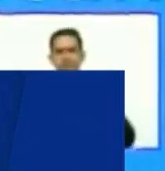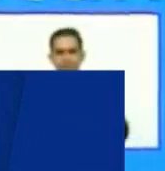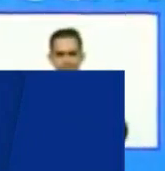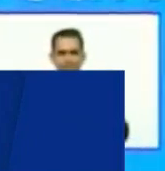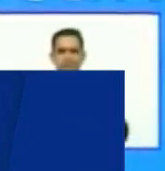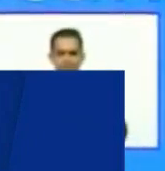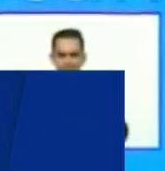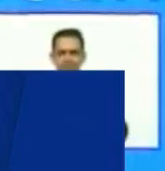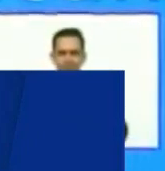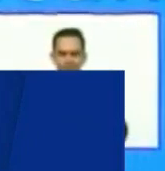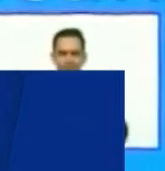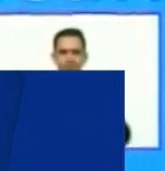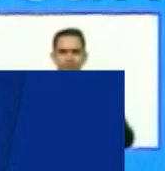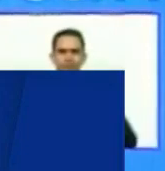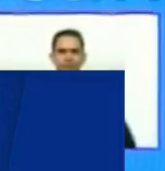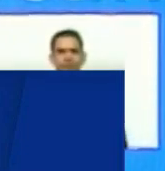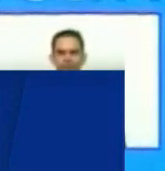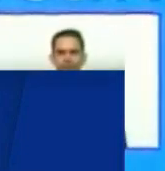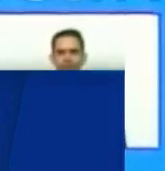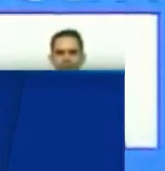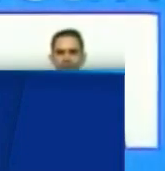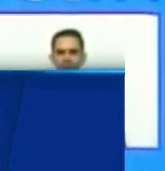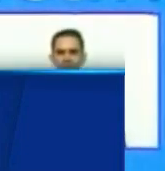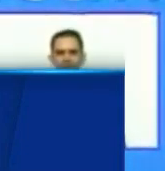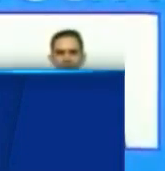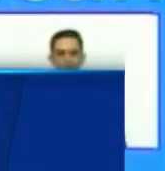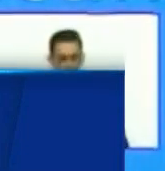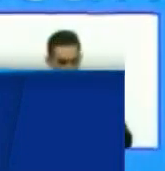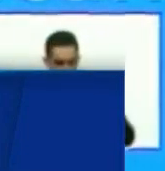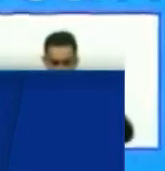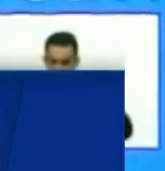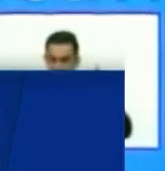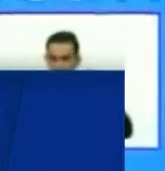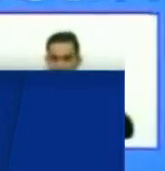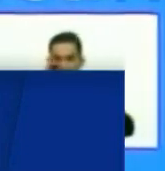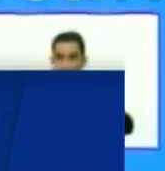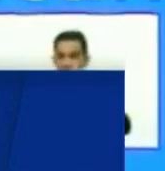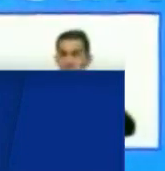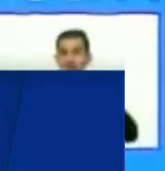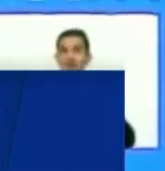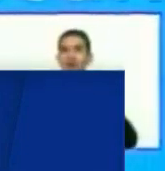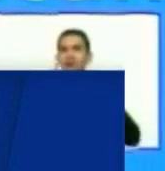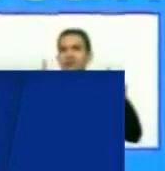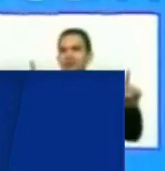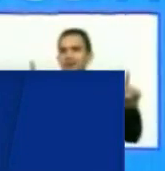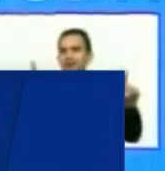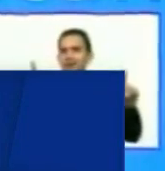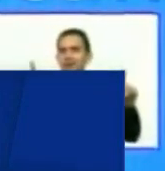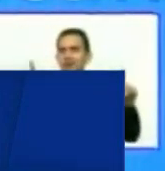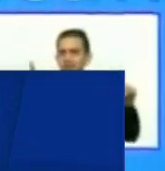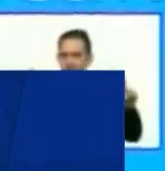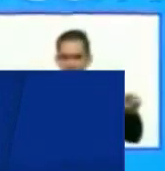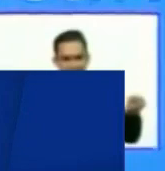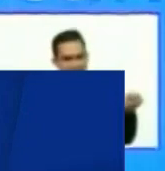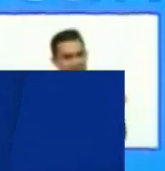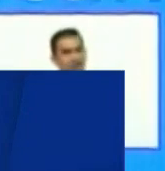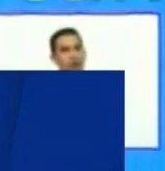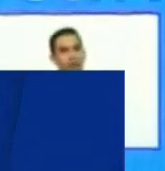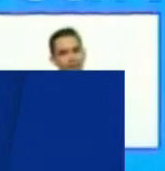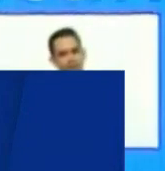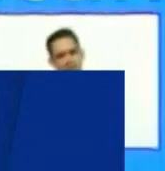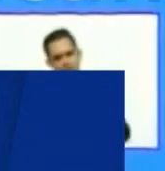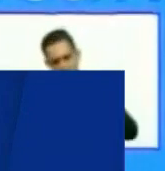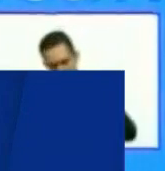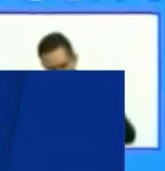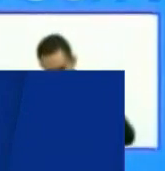Para lograr estos objetivos que he mencionado y asumir los retos de la coyuntura